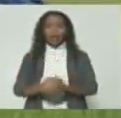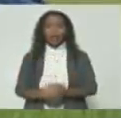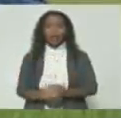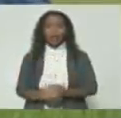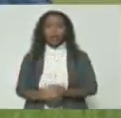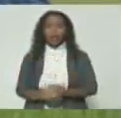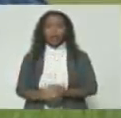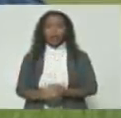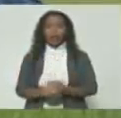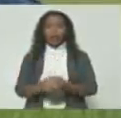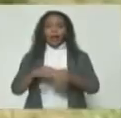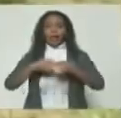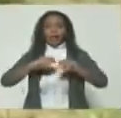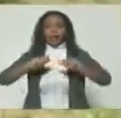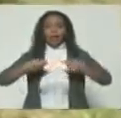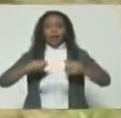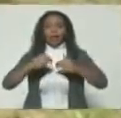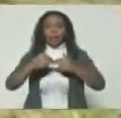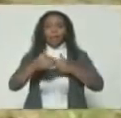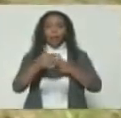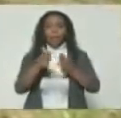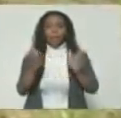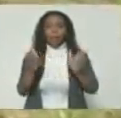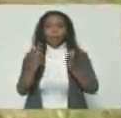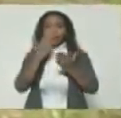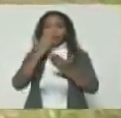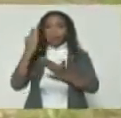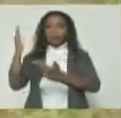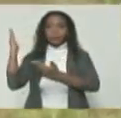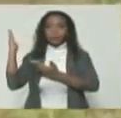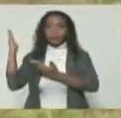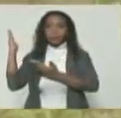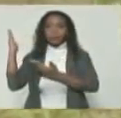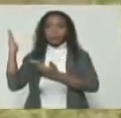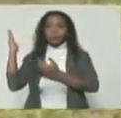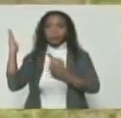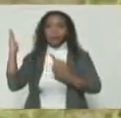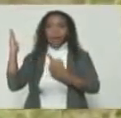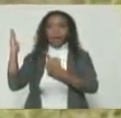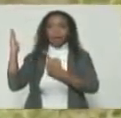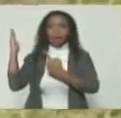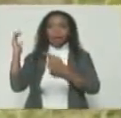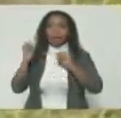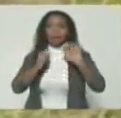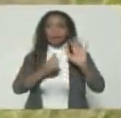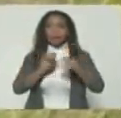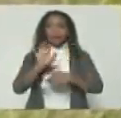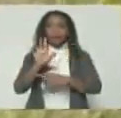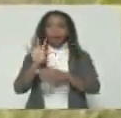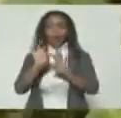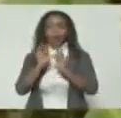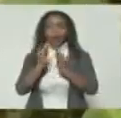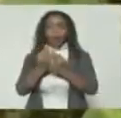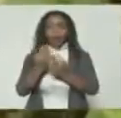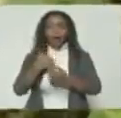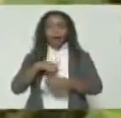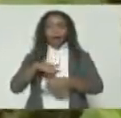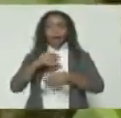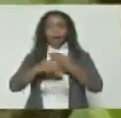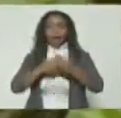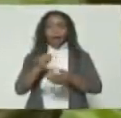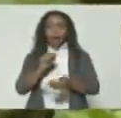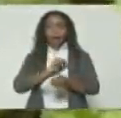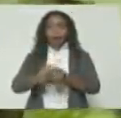esta parcela, que es una de las que compone estas 65 familias que ha hablado nuestro compañero. Aquí producimos queso,